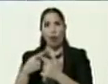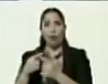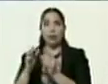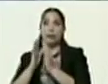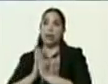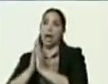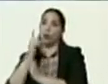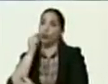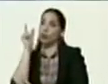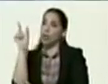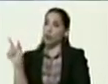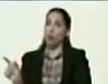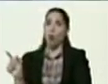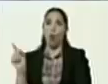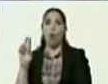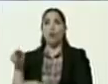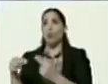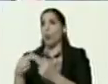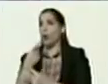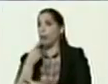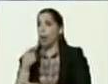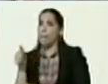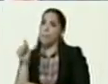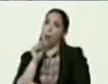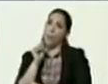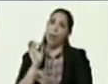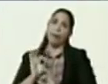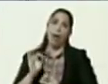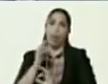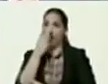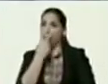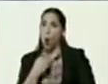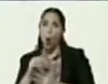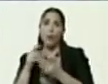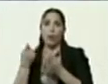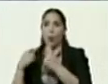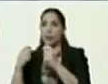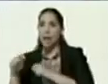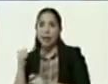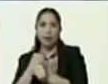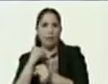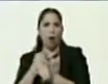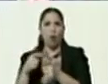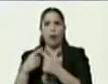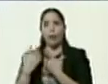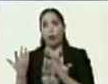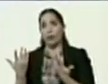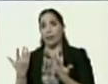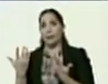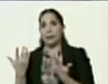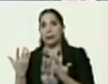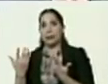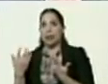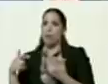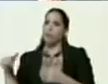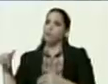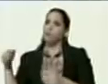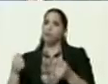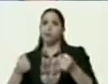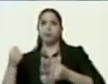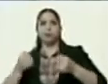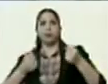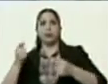señor, que ni siquiera bebe miche, que es un pobre comerciante trabajador, que pasaba por allí también